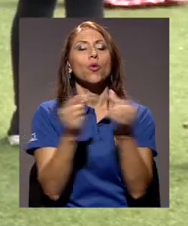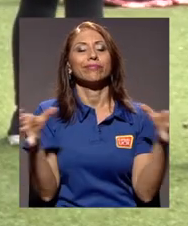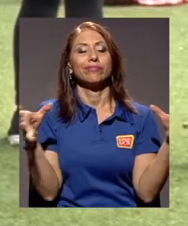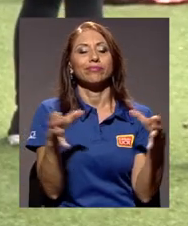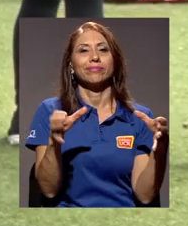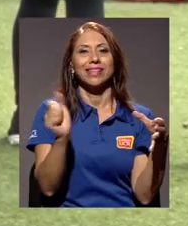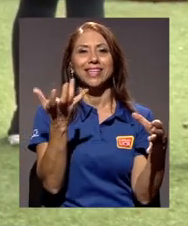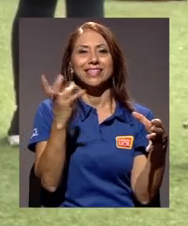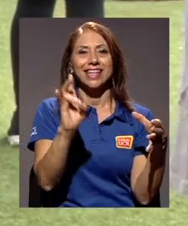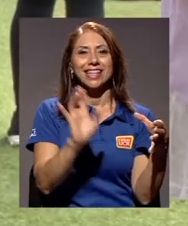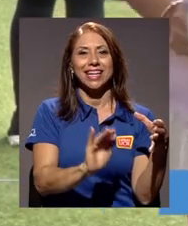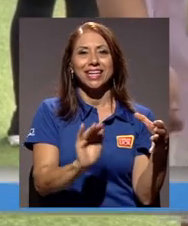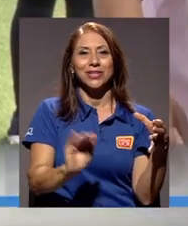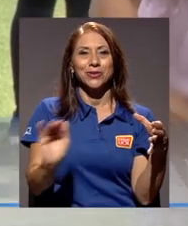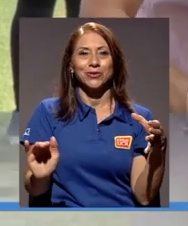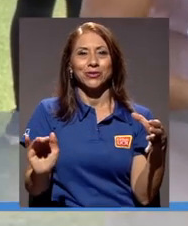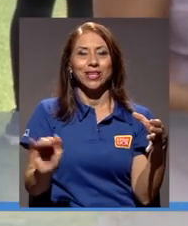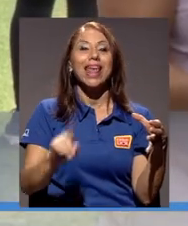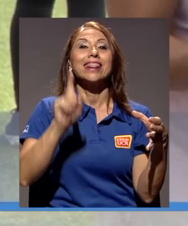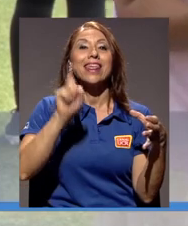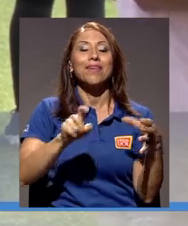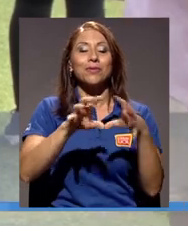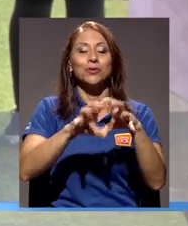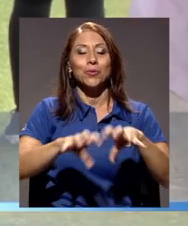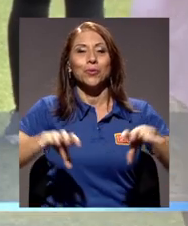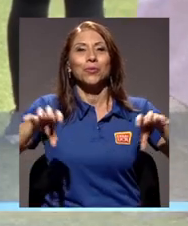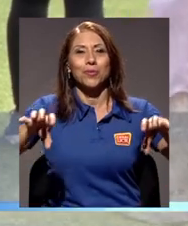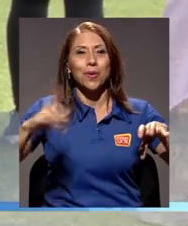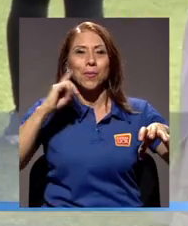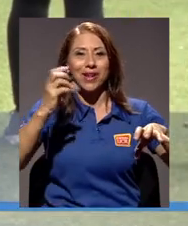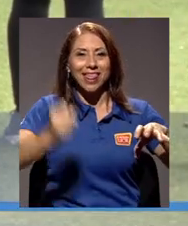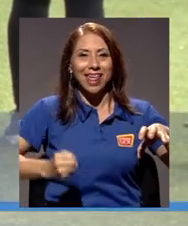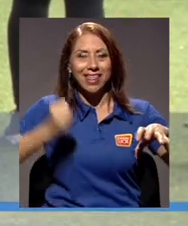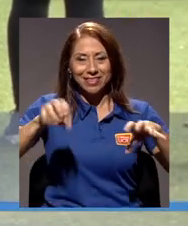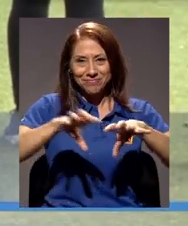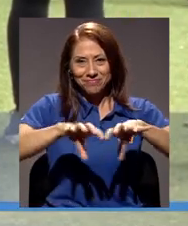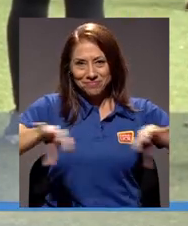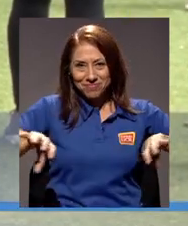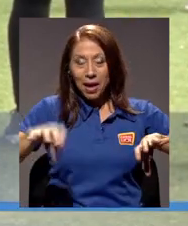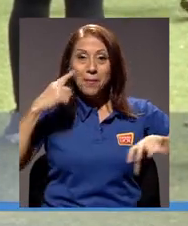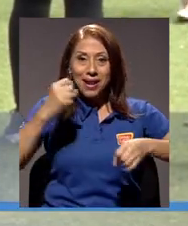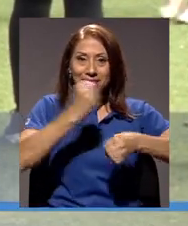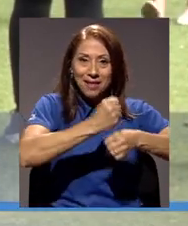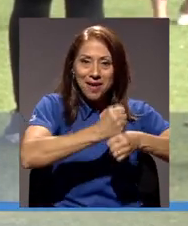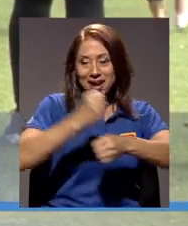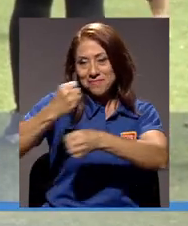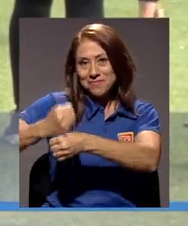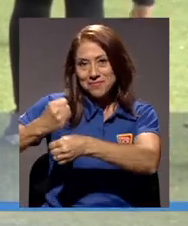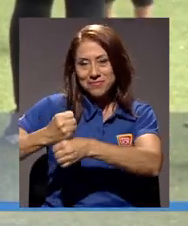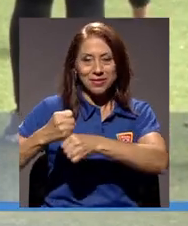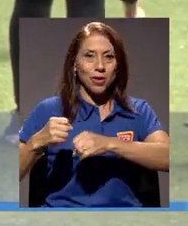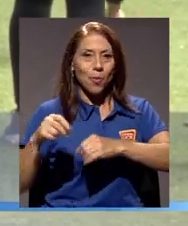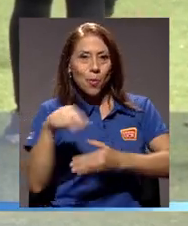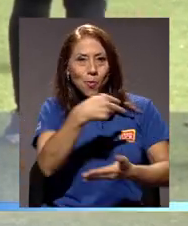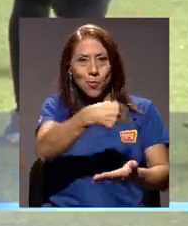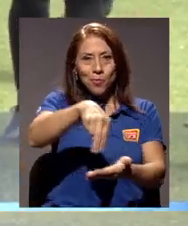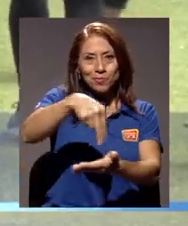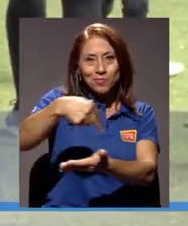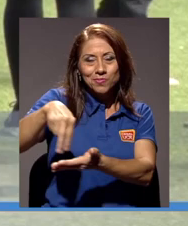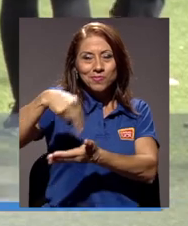niños, que por su edad tenemos que dividirlos en dos para poder trabajar un poquito más cada uno de los movimientos